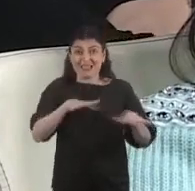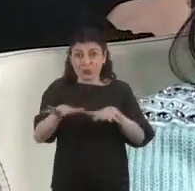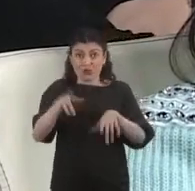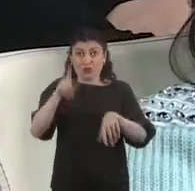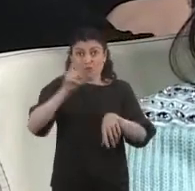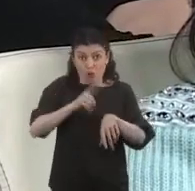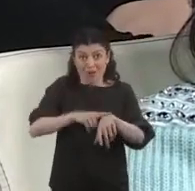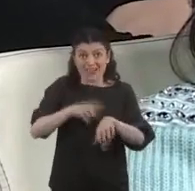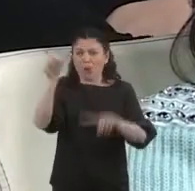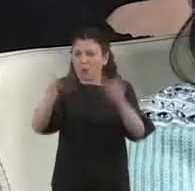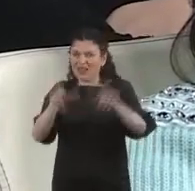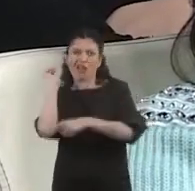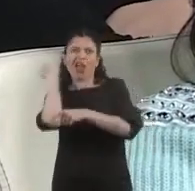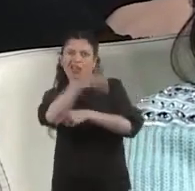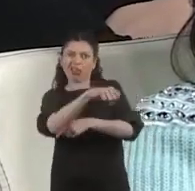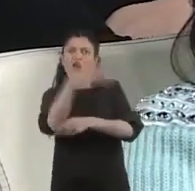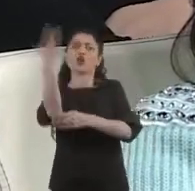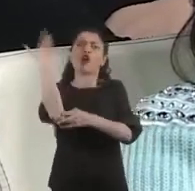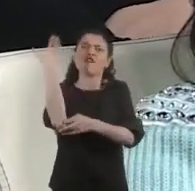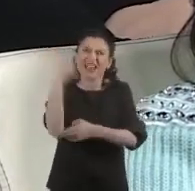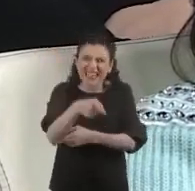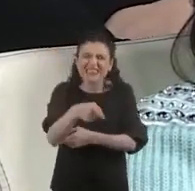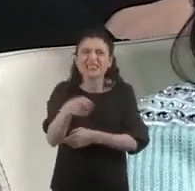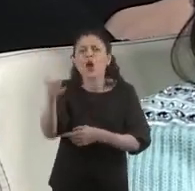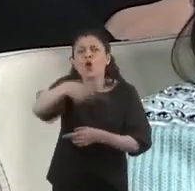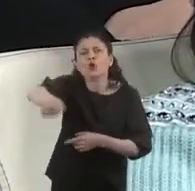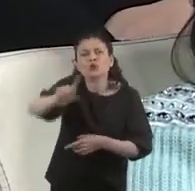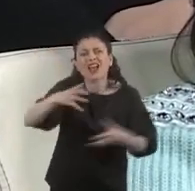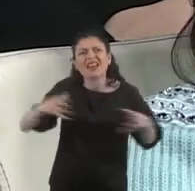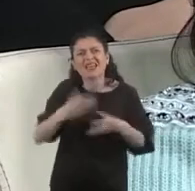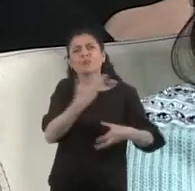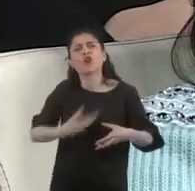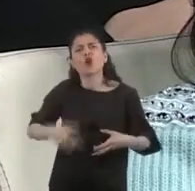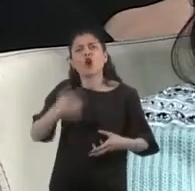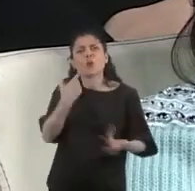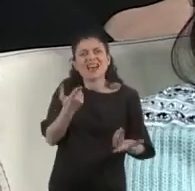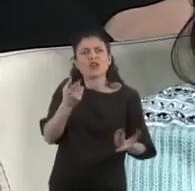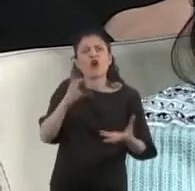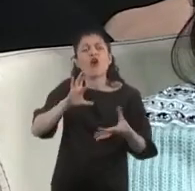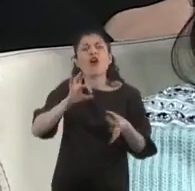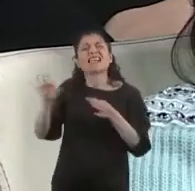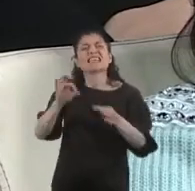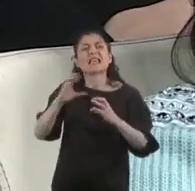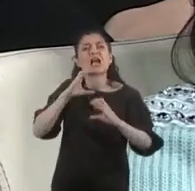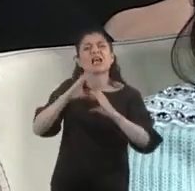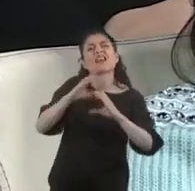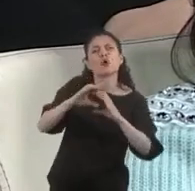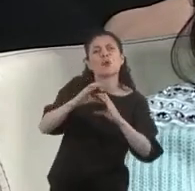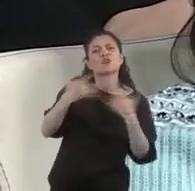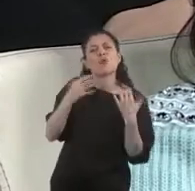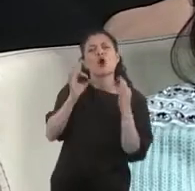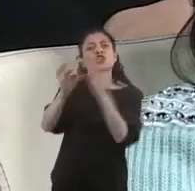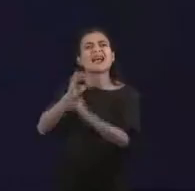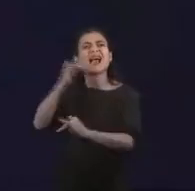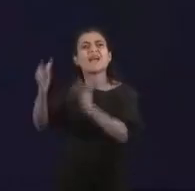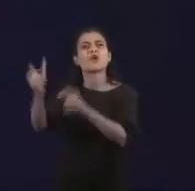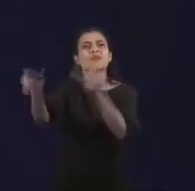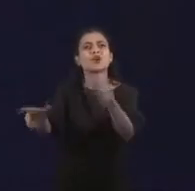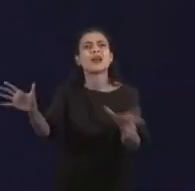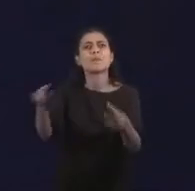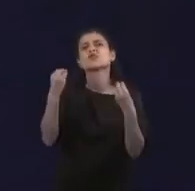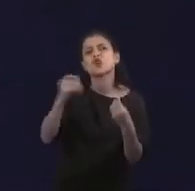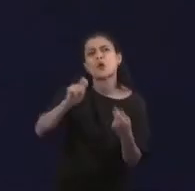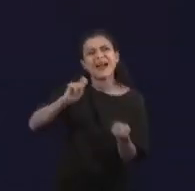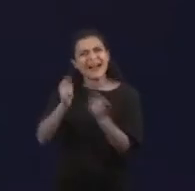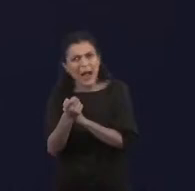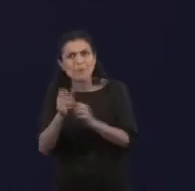viviendo hoy, si esto impacta o lo tienen en cuenta como estrategia comunicacional para llegar al ciudadano. Bueno,